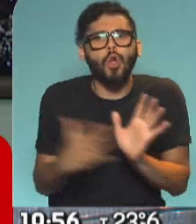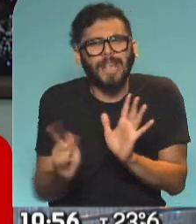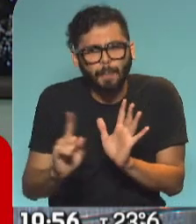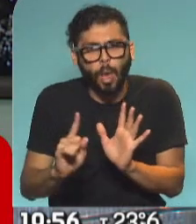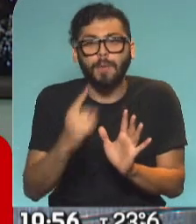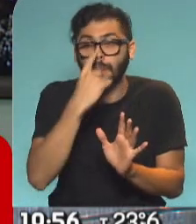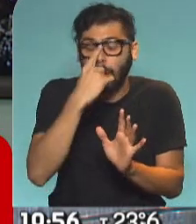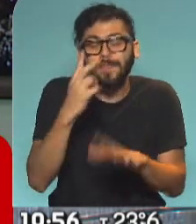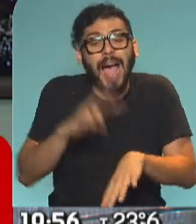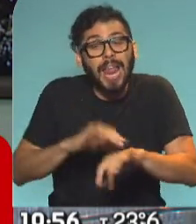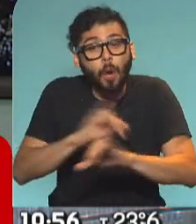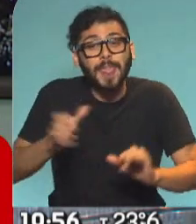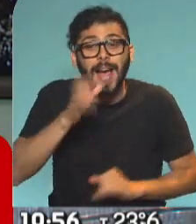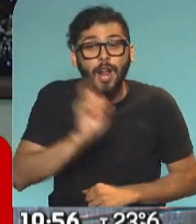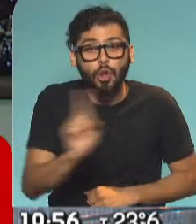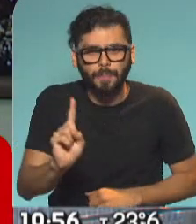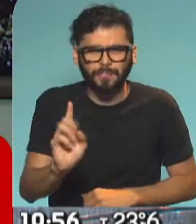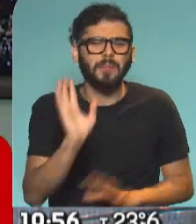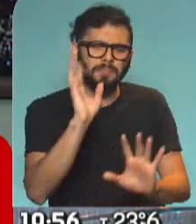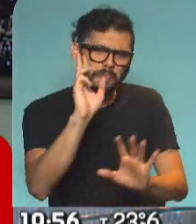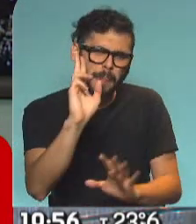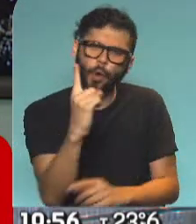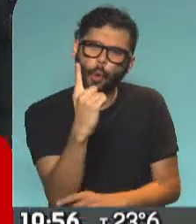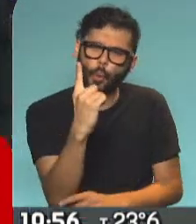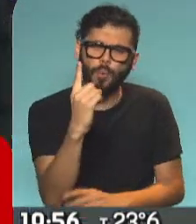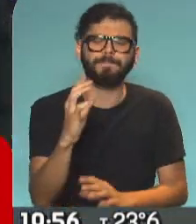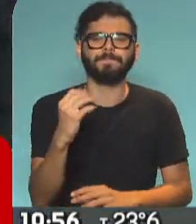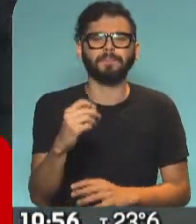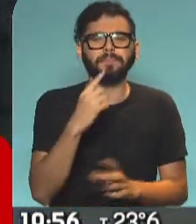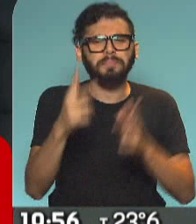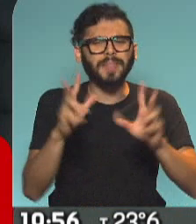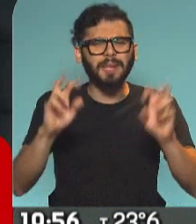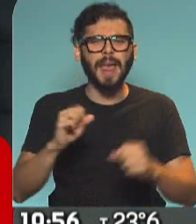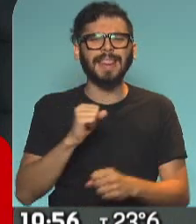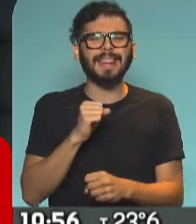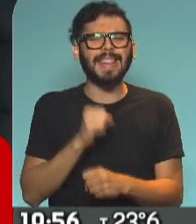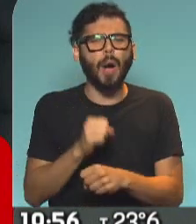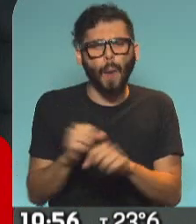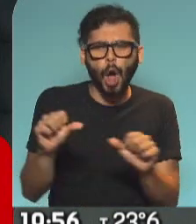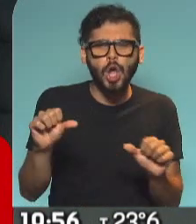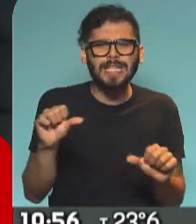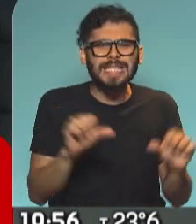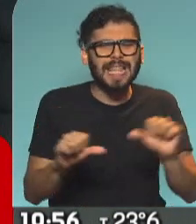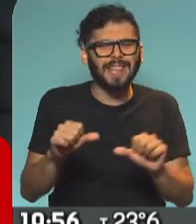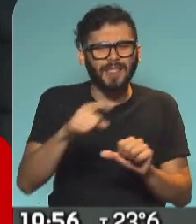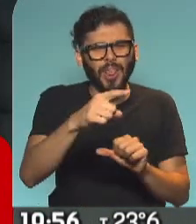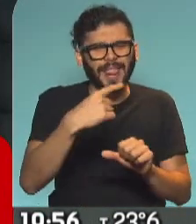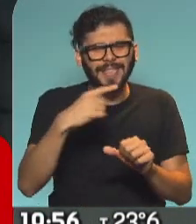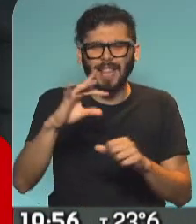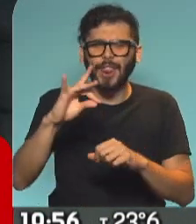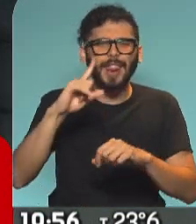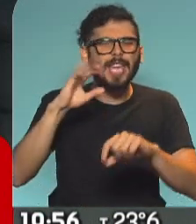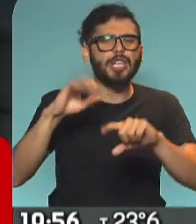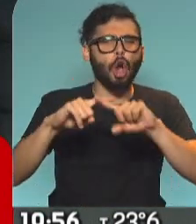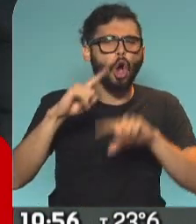recomendación no utilizarlo. Exactamente. Permítame decirle algo. Hablaban de trabajo científico del uso de dióxido de